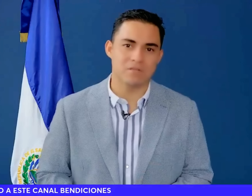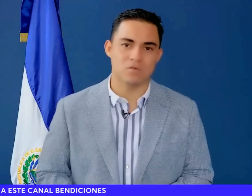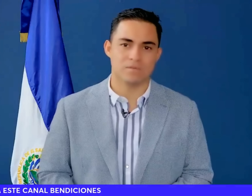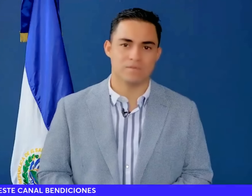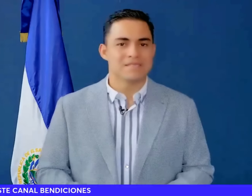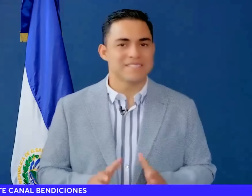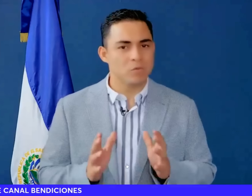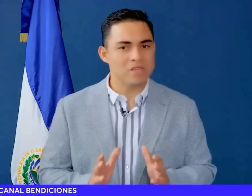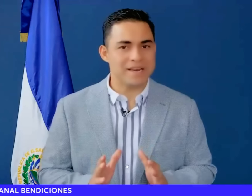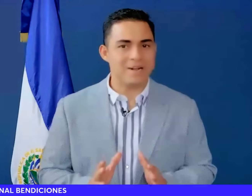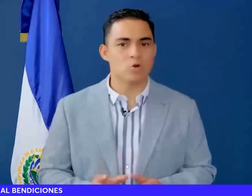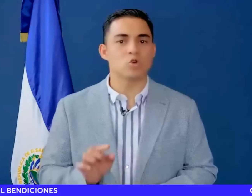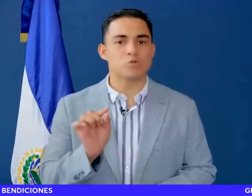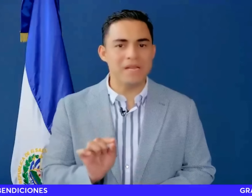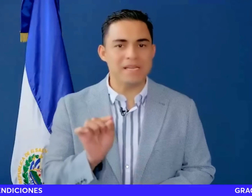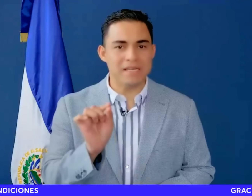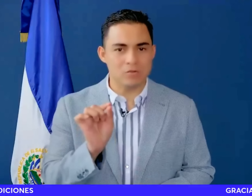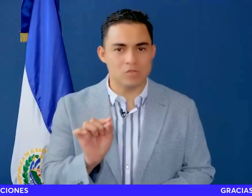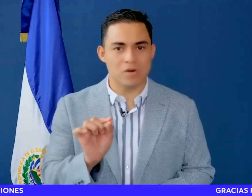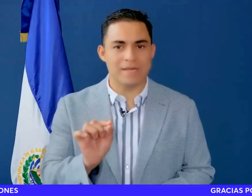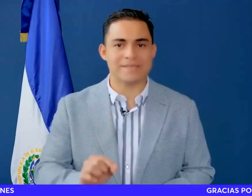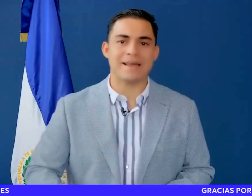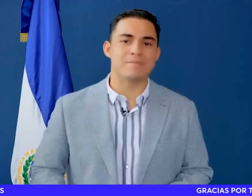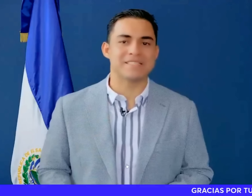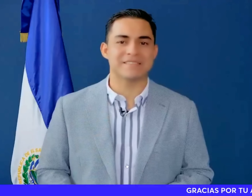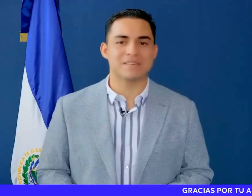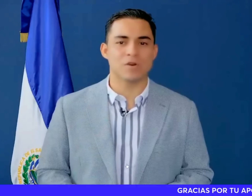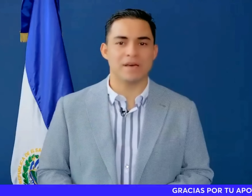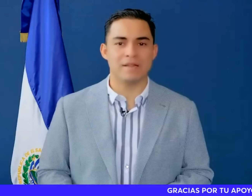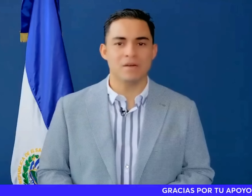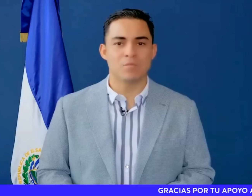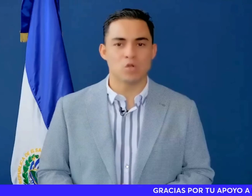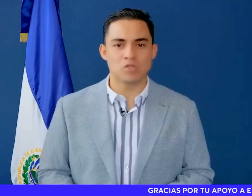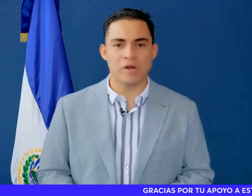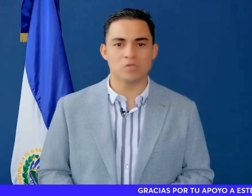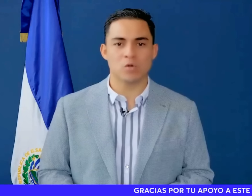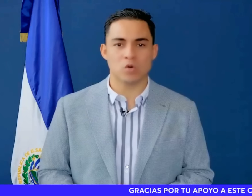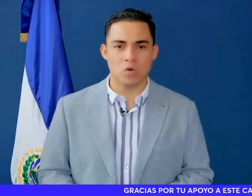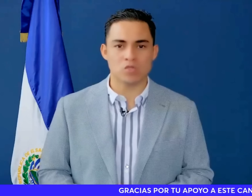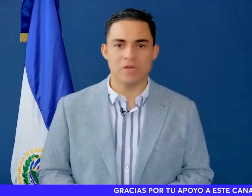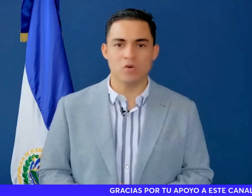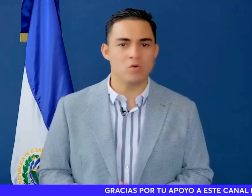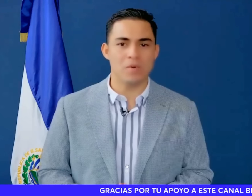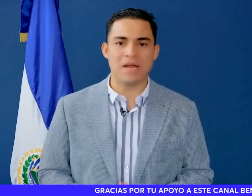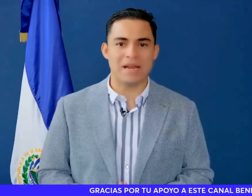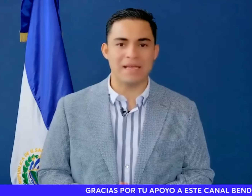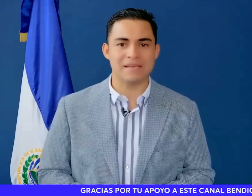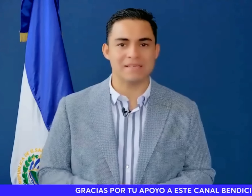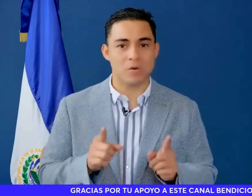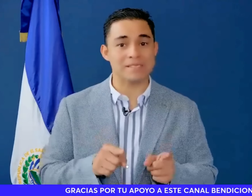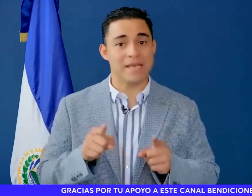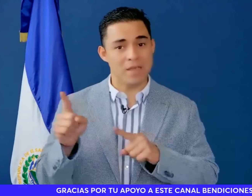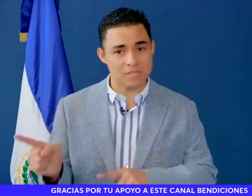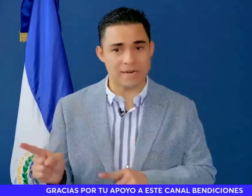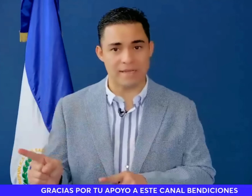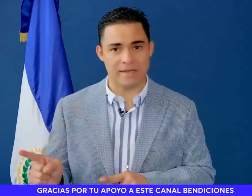de mantenimiento se multará con $500 a la empresa de seguridad por no segir los protocolos y no cumplir las leyes